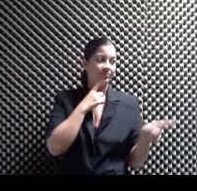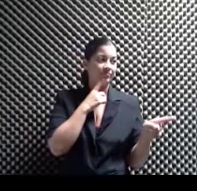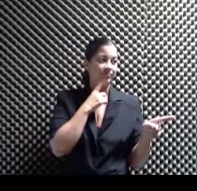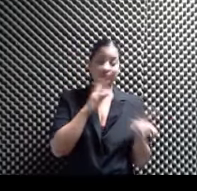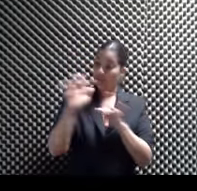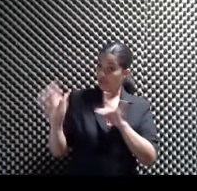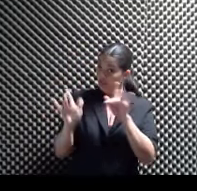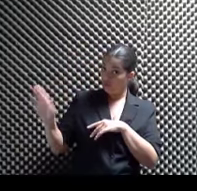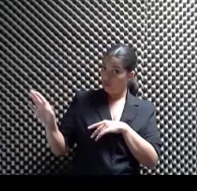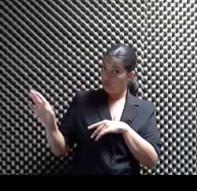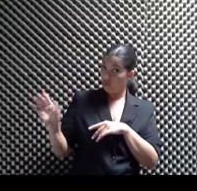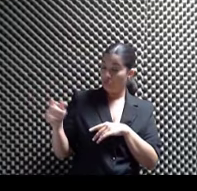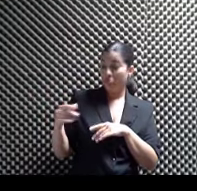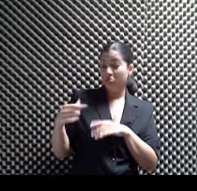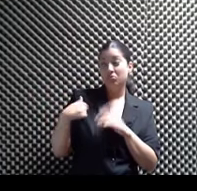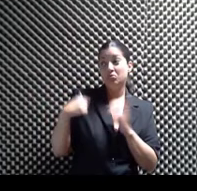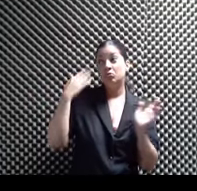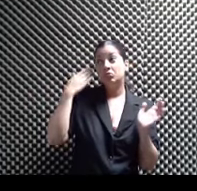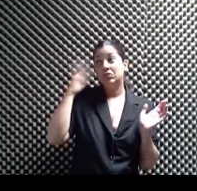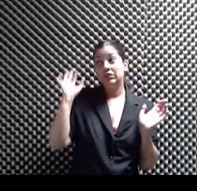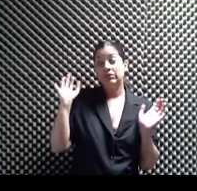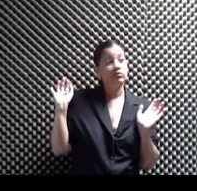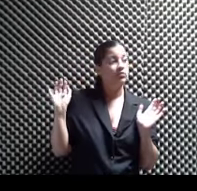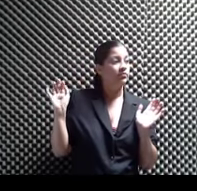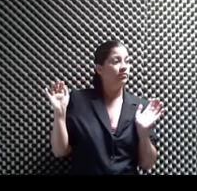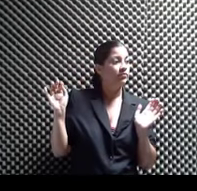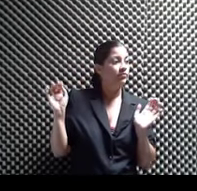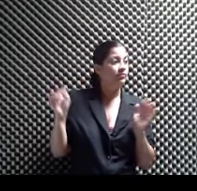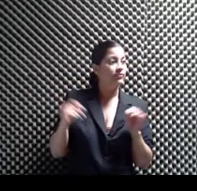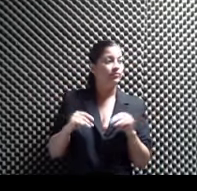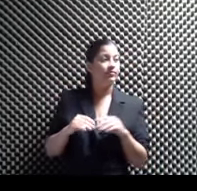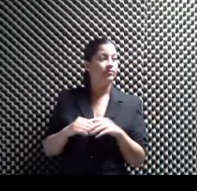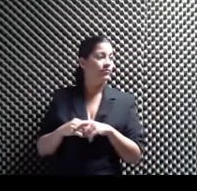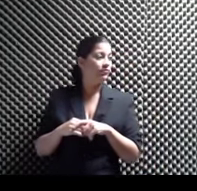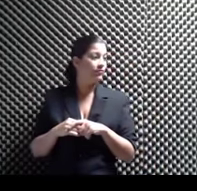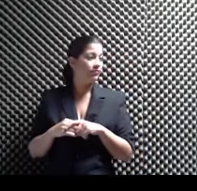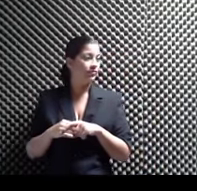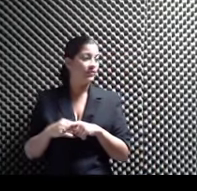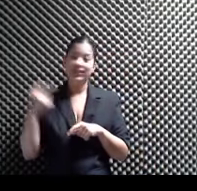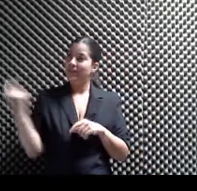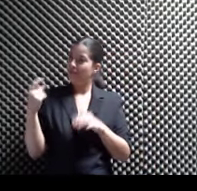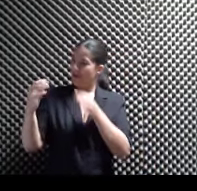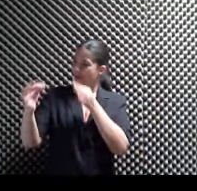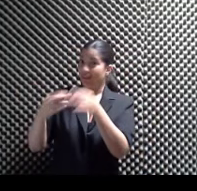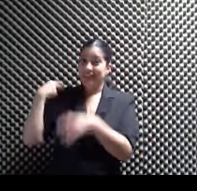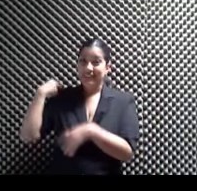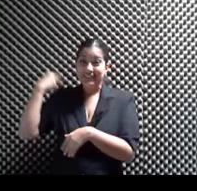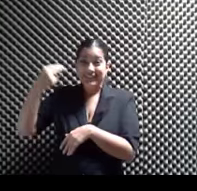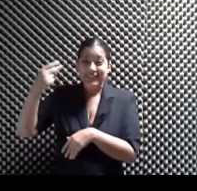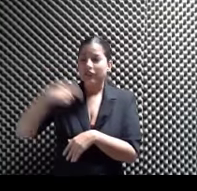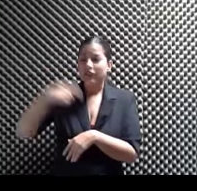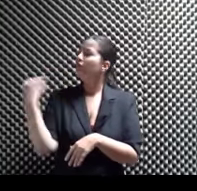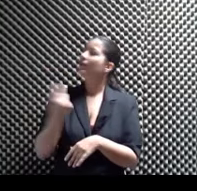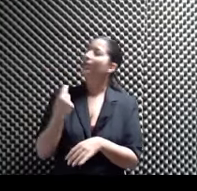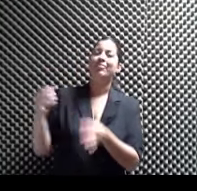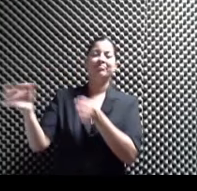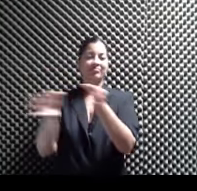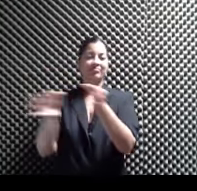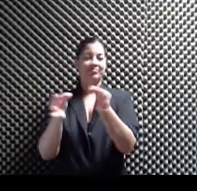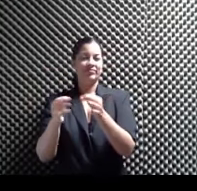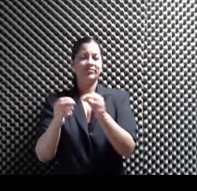presentaciones No sé si se hace Hablar un poco ¿Verdad? De esa historia Hablo de Siempre les explico Siempre les explico Sobre todo Un tema que se